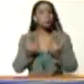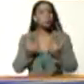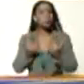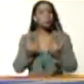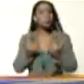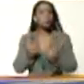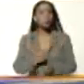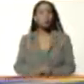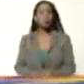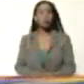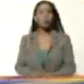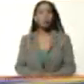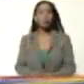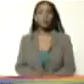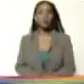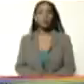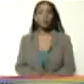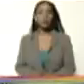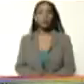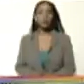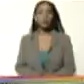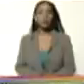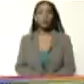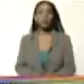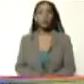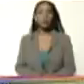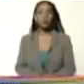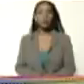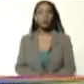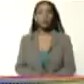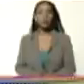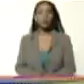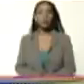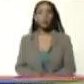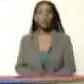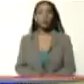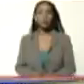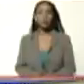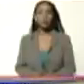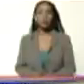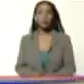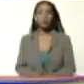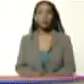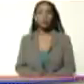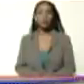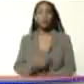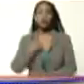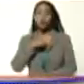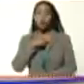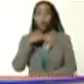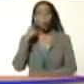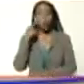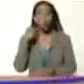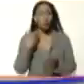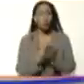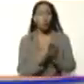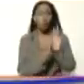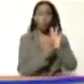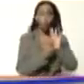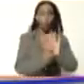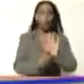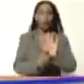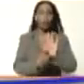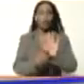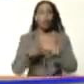Venezuela ha demostrado nuestra capacidad de